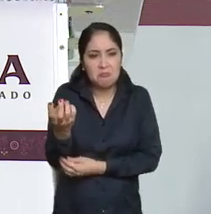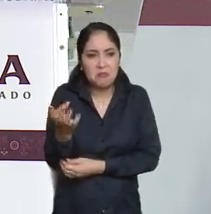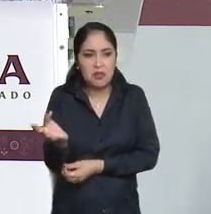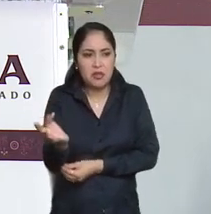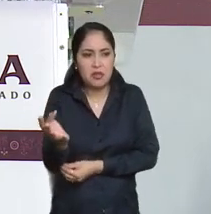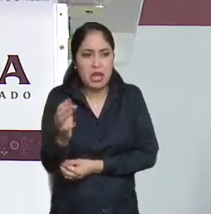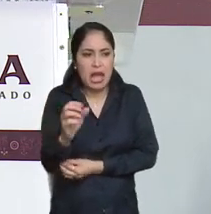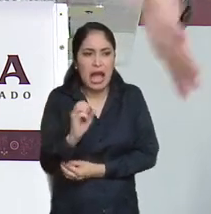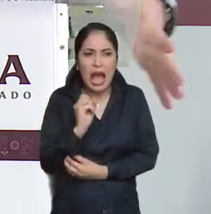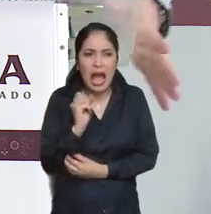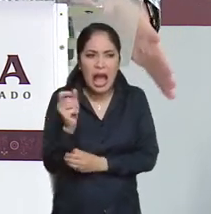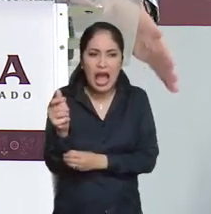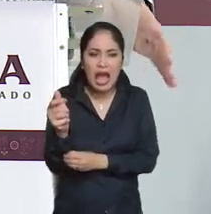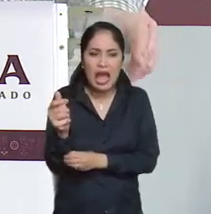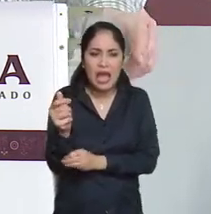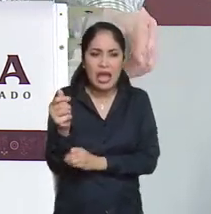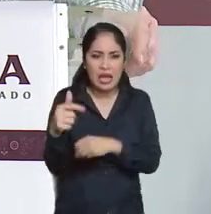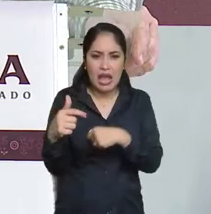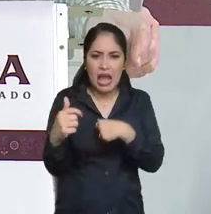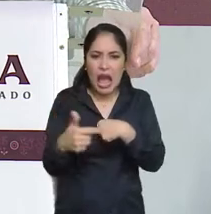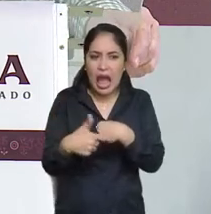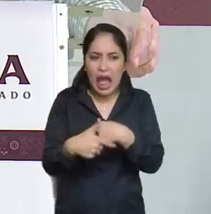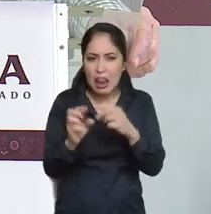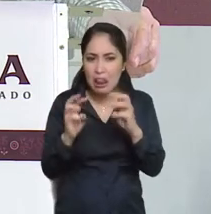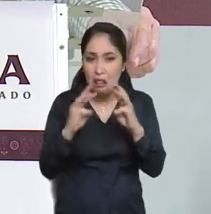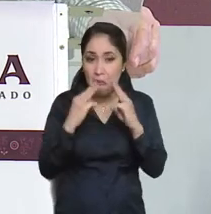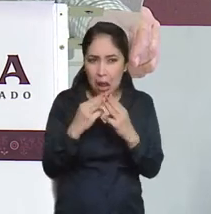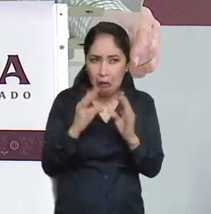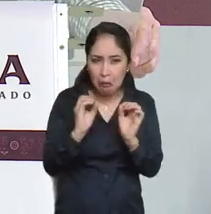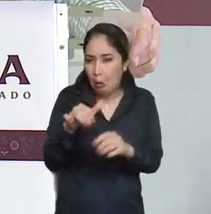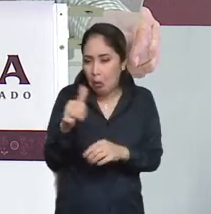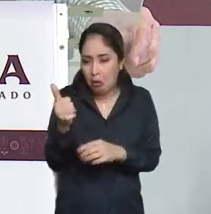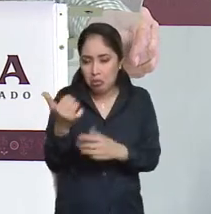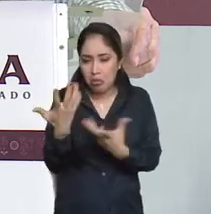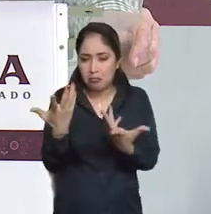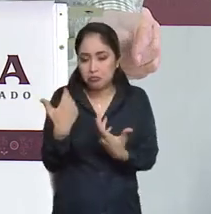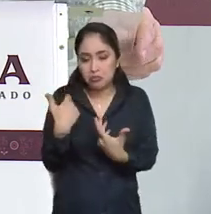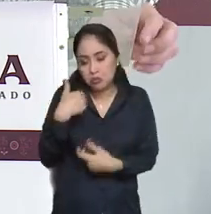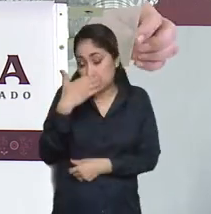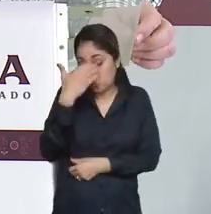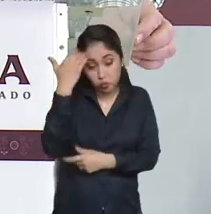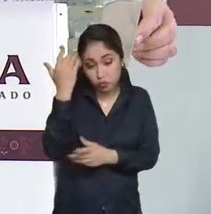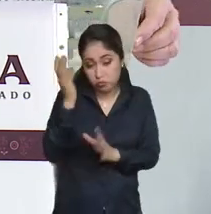organización X, entre ellas las del crimen. Aquí en Sinaloa